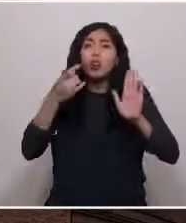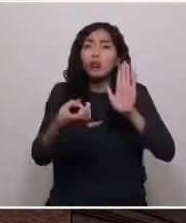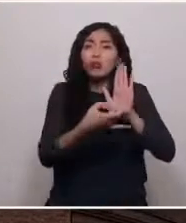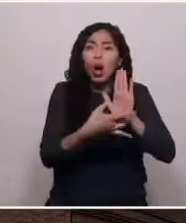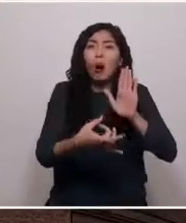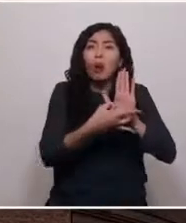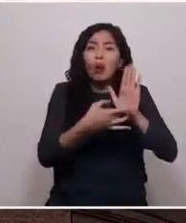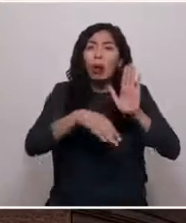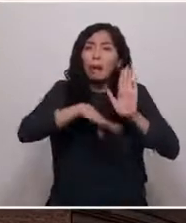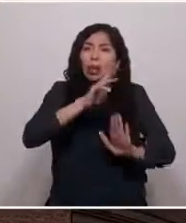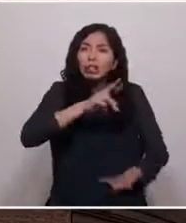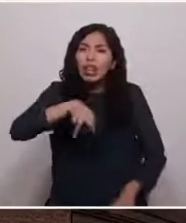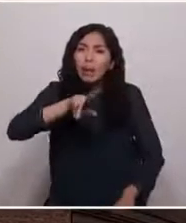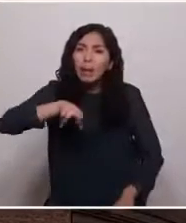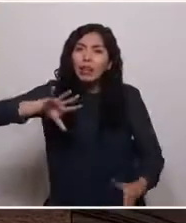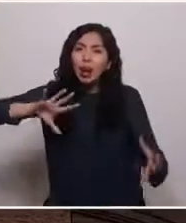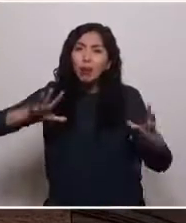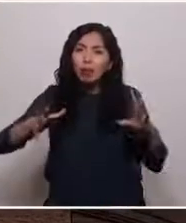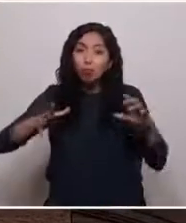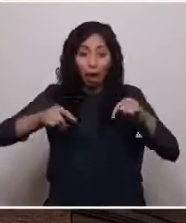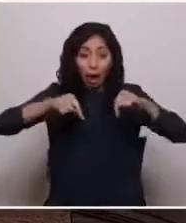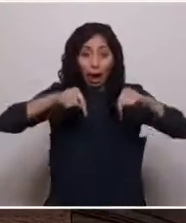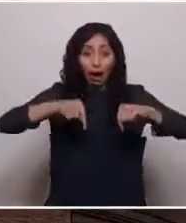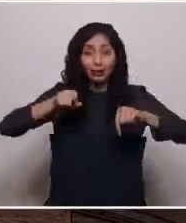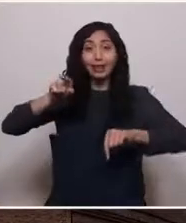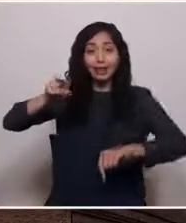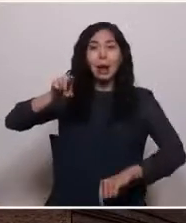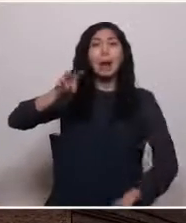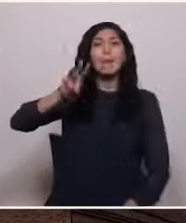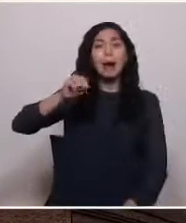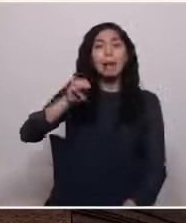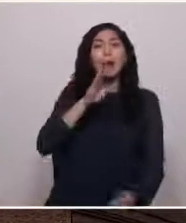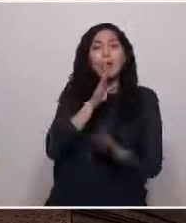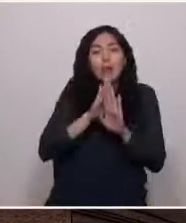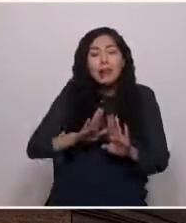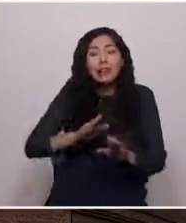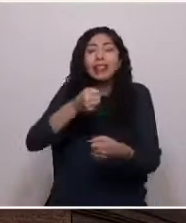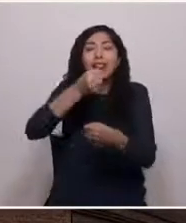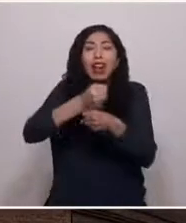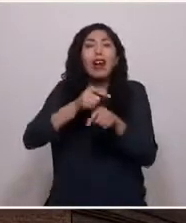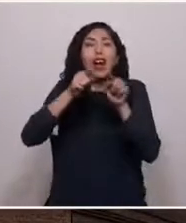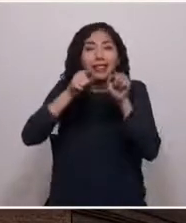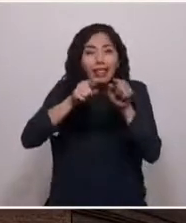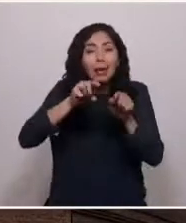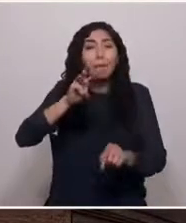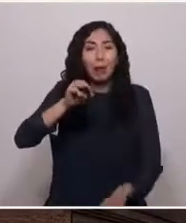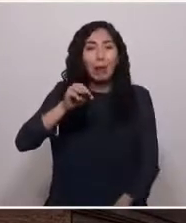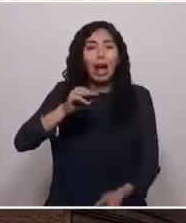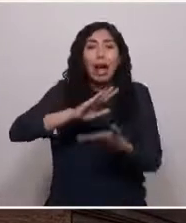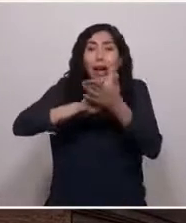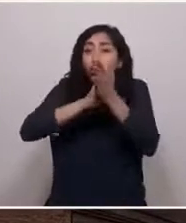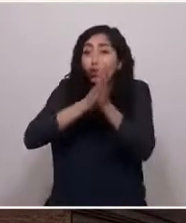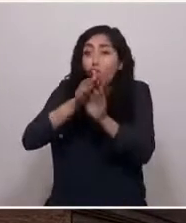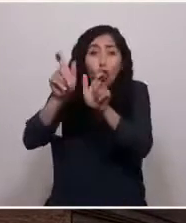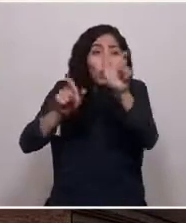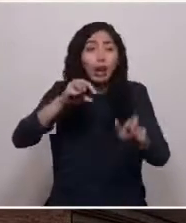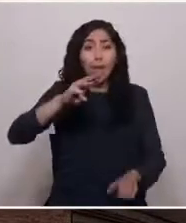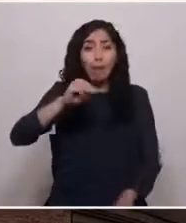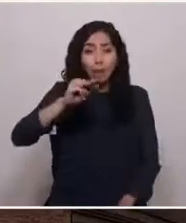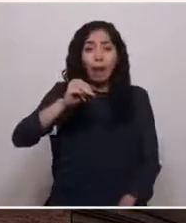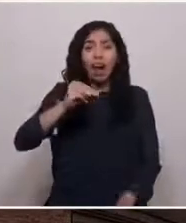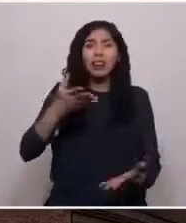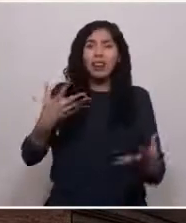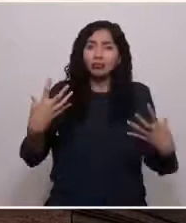recurrentes del mundo a ti madre humilde y trabajadora a ti y a todas las madres a quienes realizamos la labor de